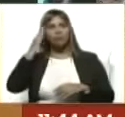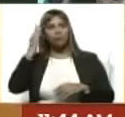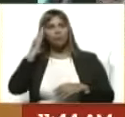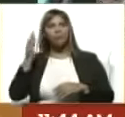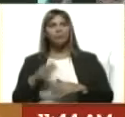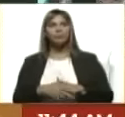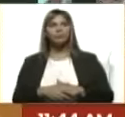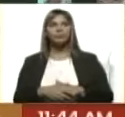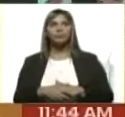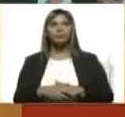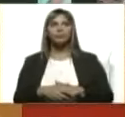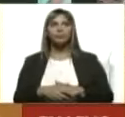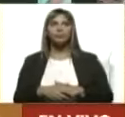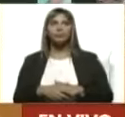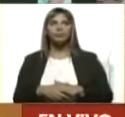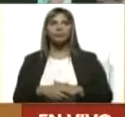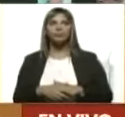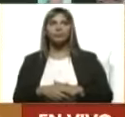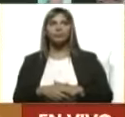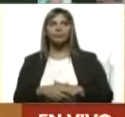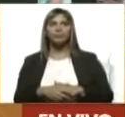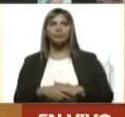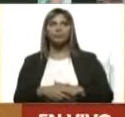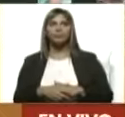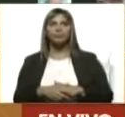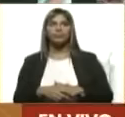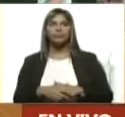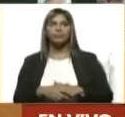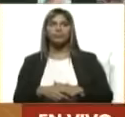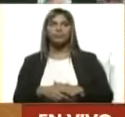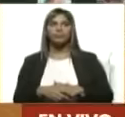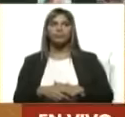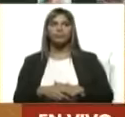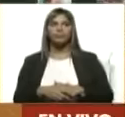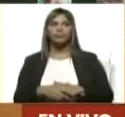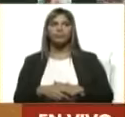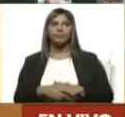nosotros. Esa historia no la sabemos nosotros.